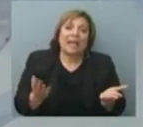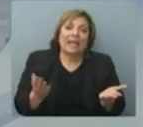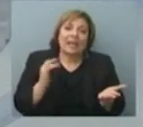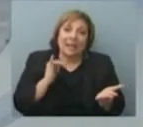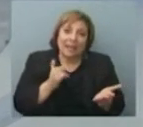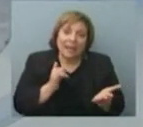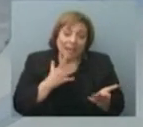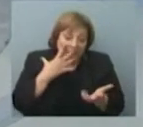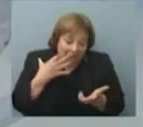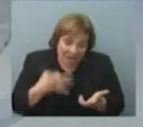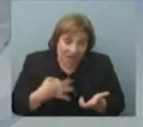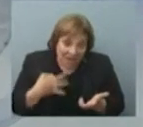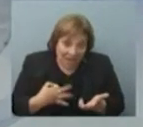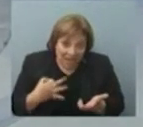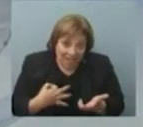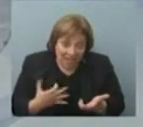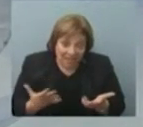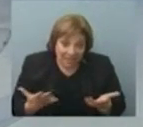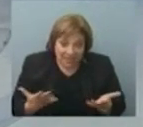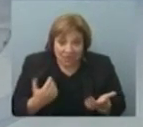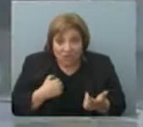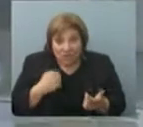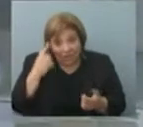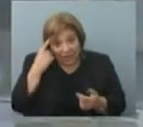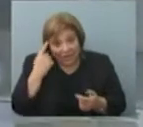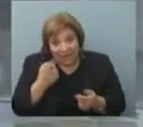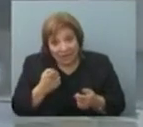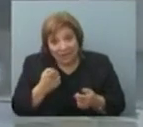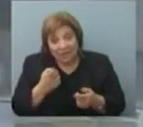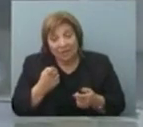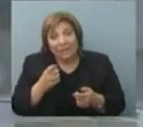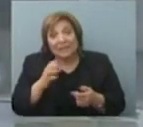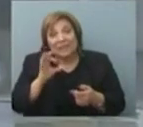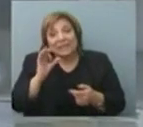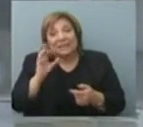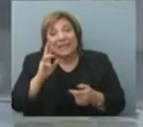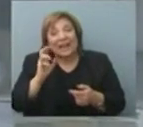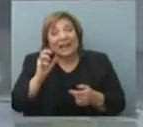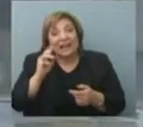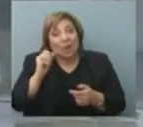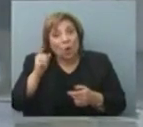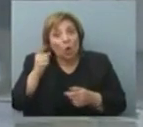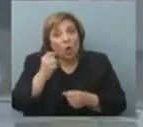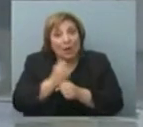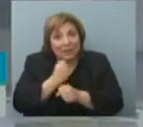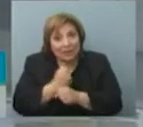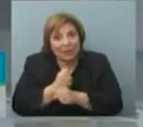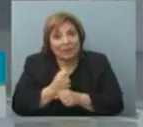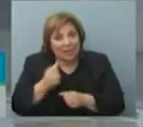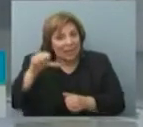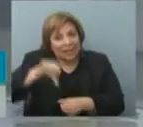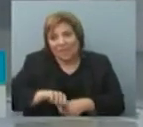este yo creo que Luis Sergio ha tenido una gestión y quiero recalcar eso este bastante